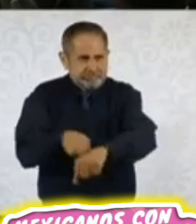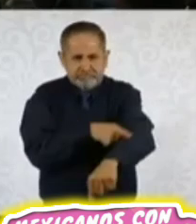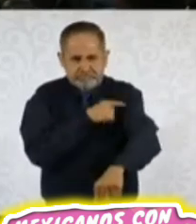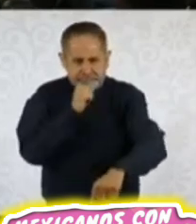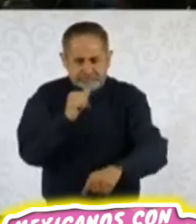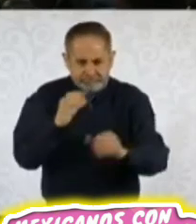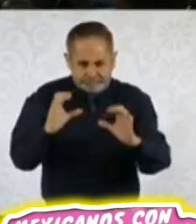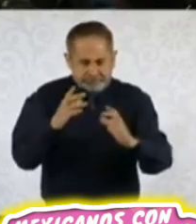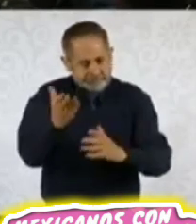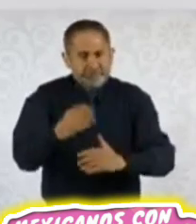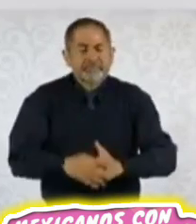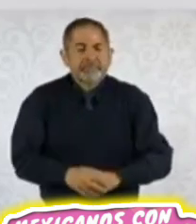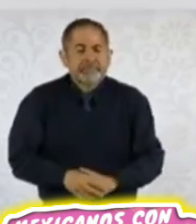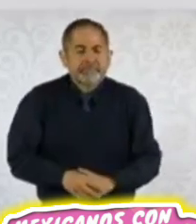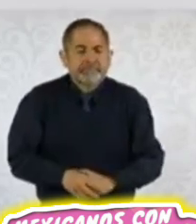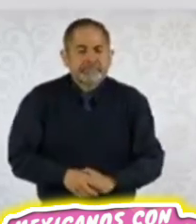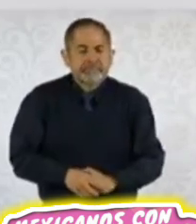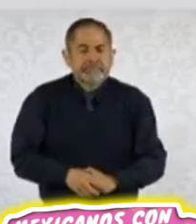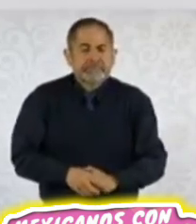tiempo.